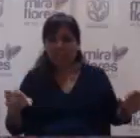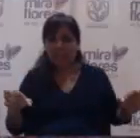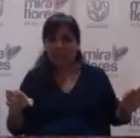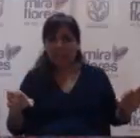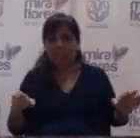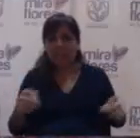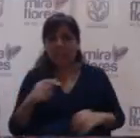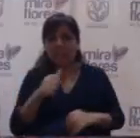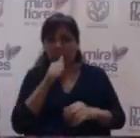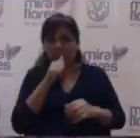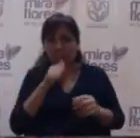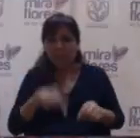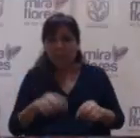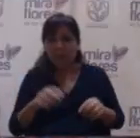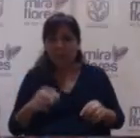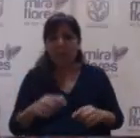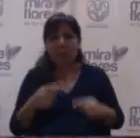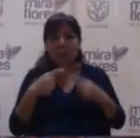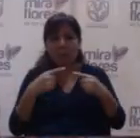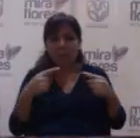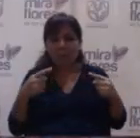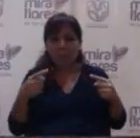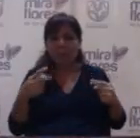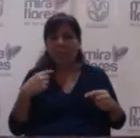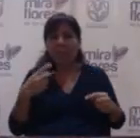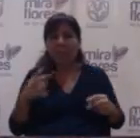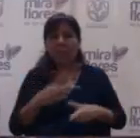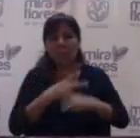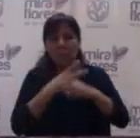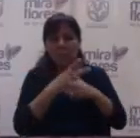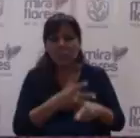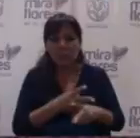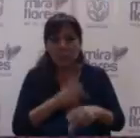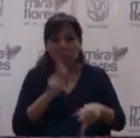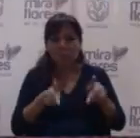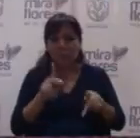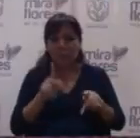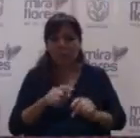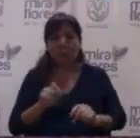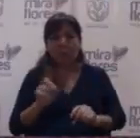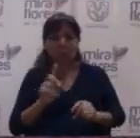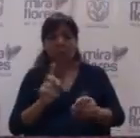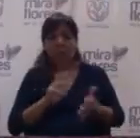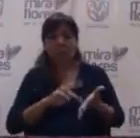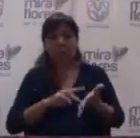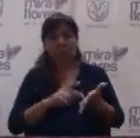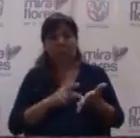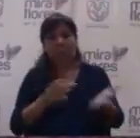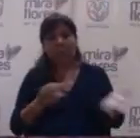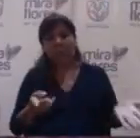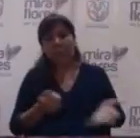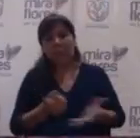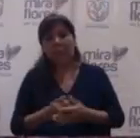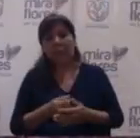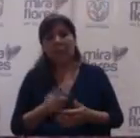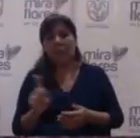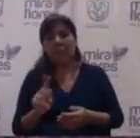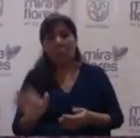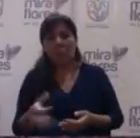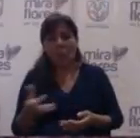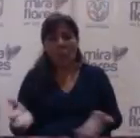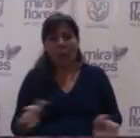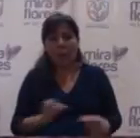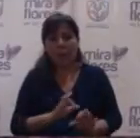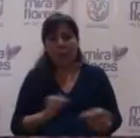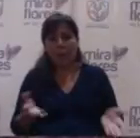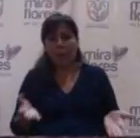grados por la seguridad ciudadana. Eso no significa que no vayan a ver o que dejen de